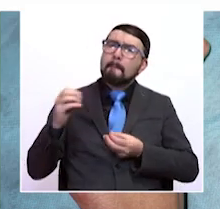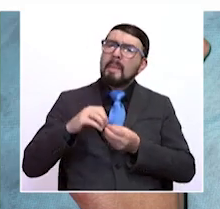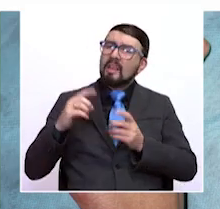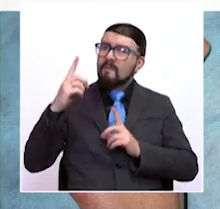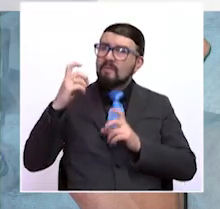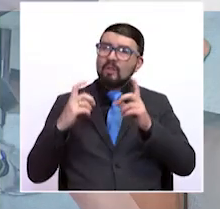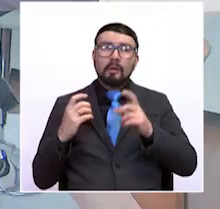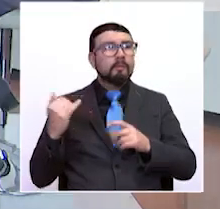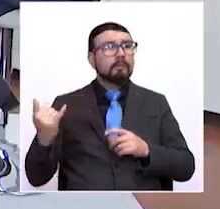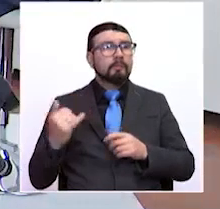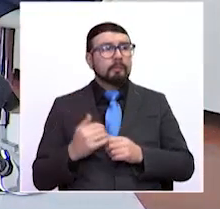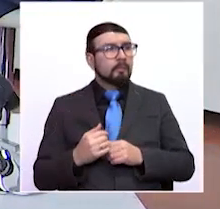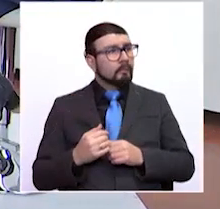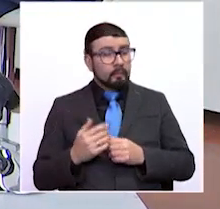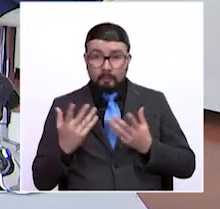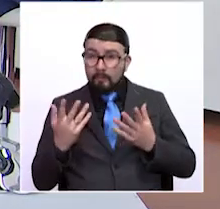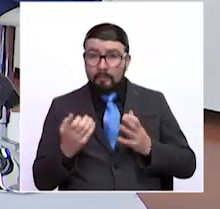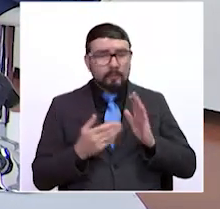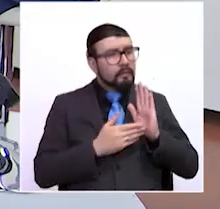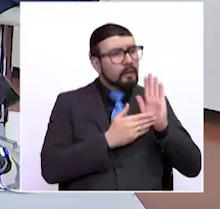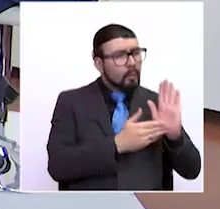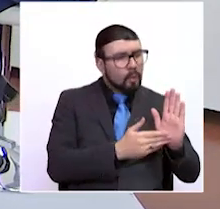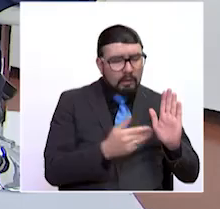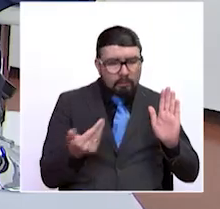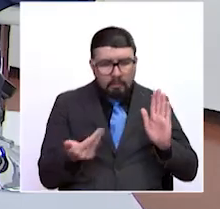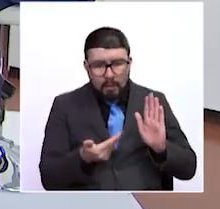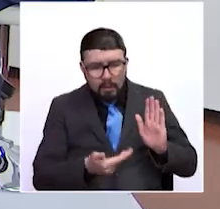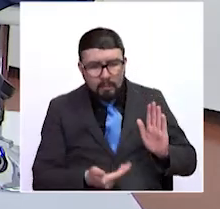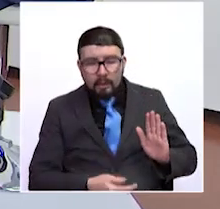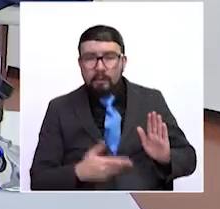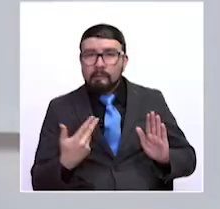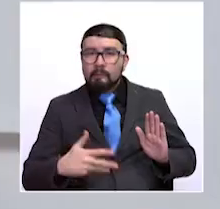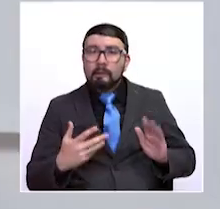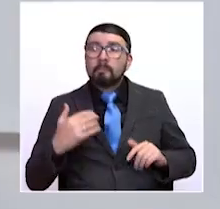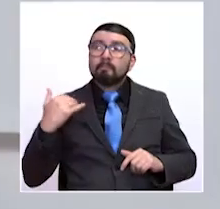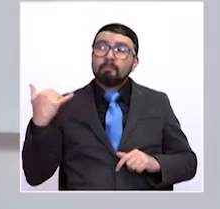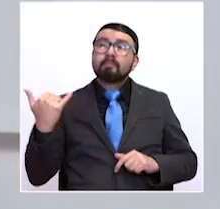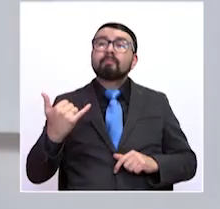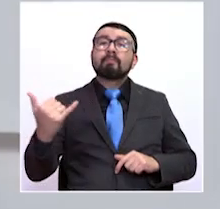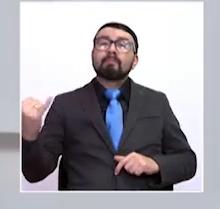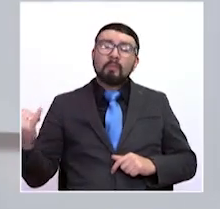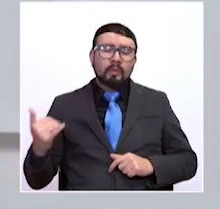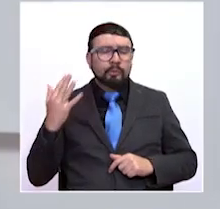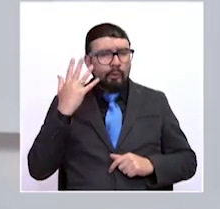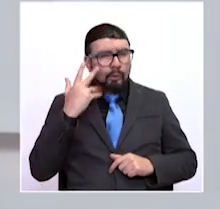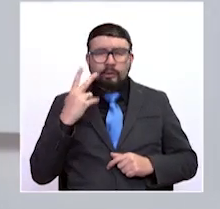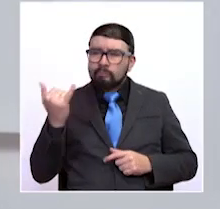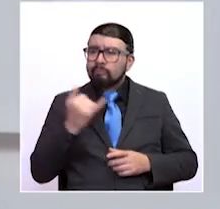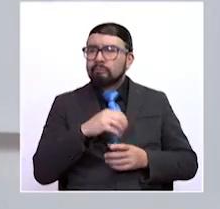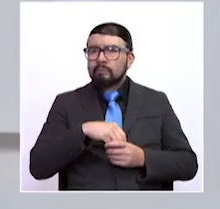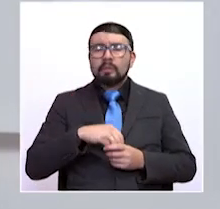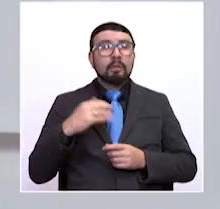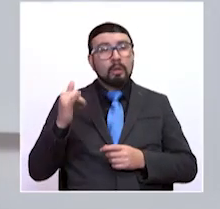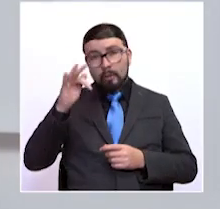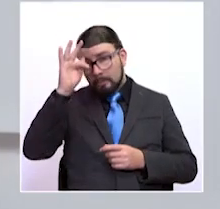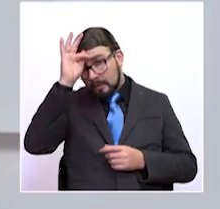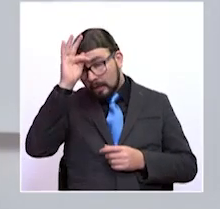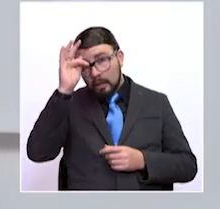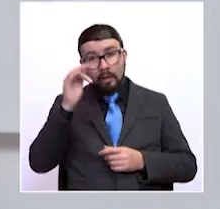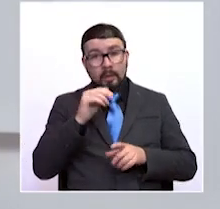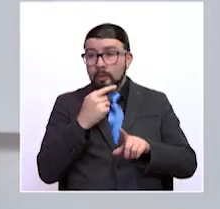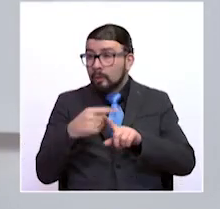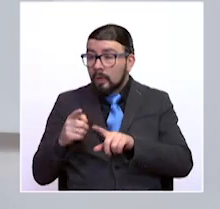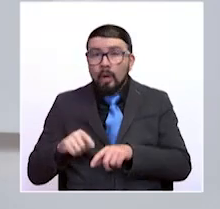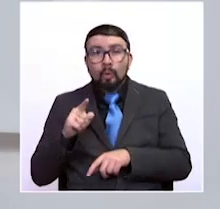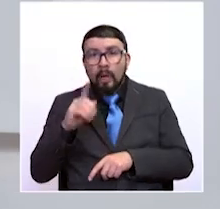porque queremos ir mostrando todo lo que se está viendo a diario en nuestros hospitales y que ustedes